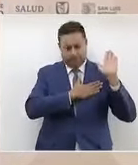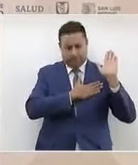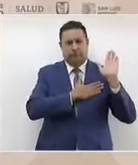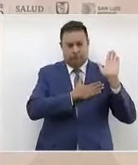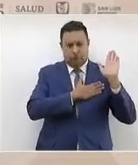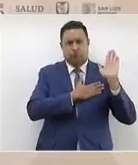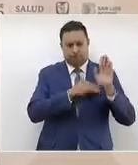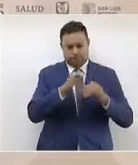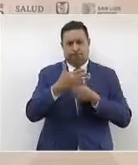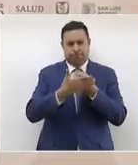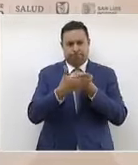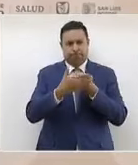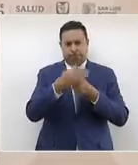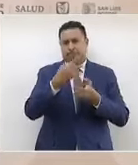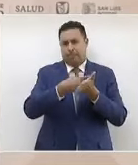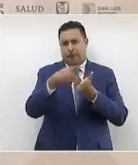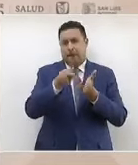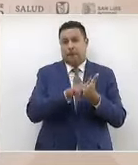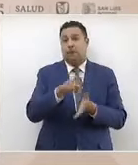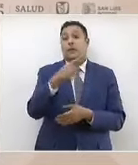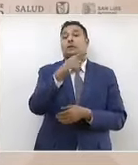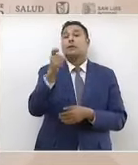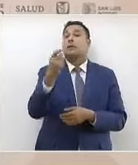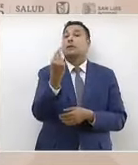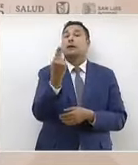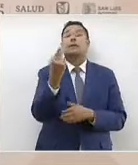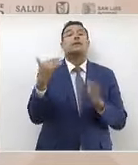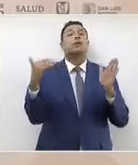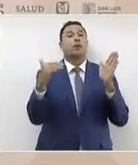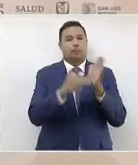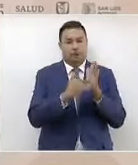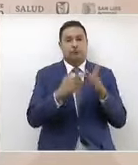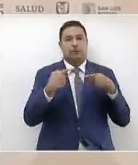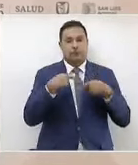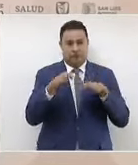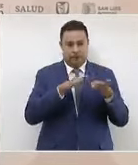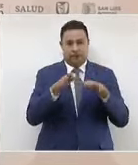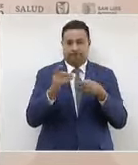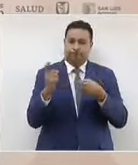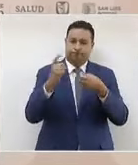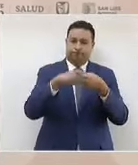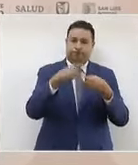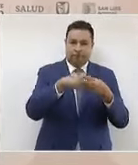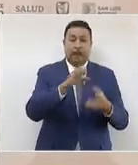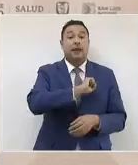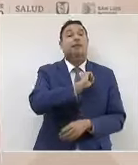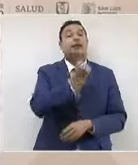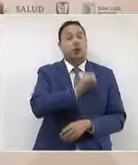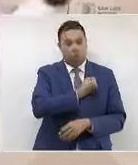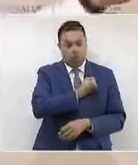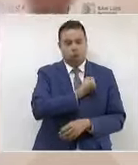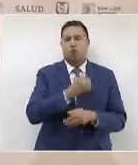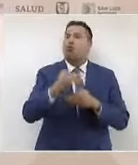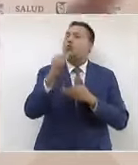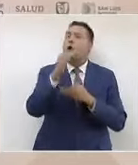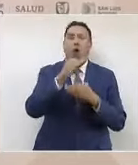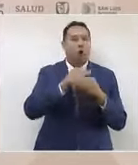de basificar a 125 mil trabajadores del sector salud.